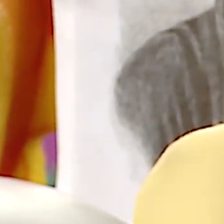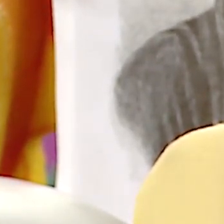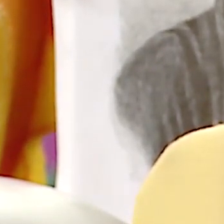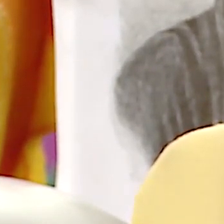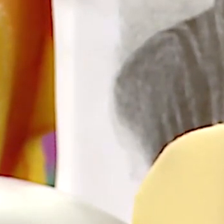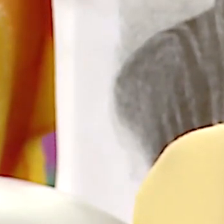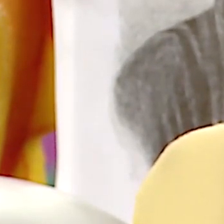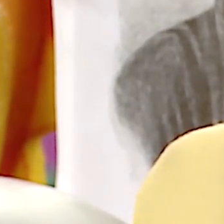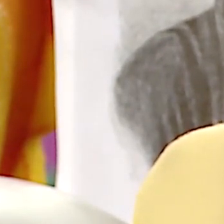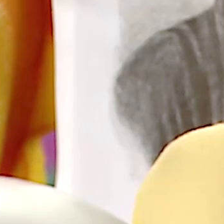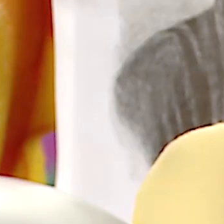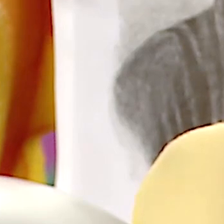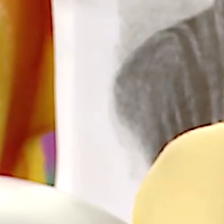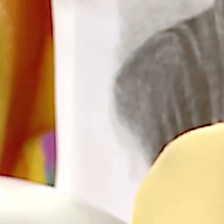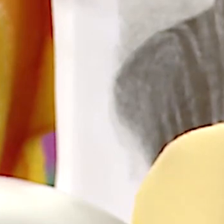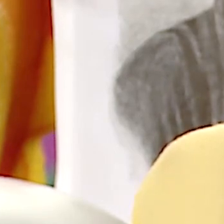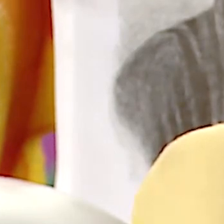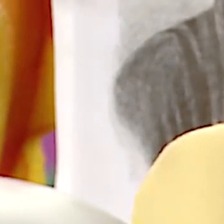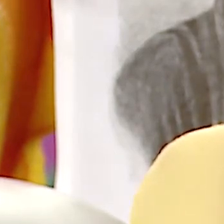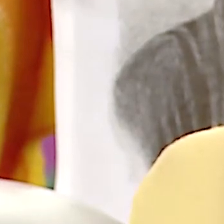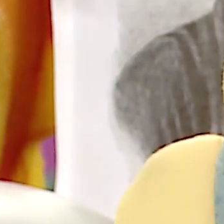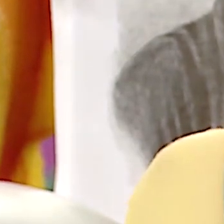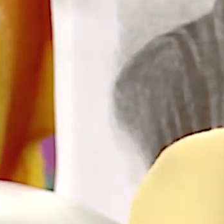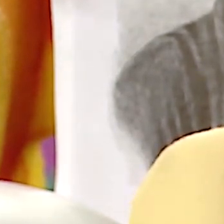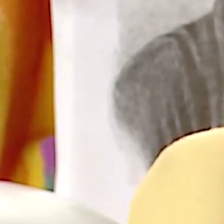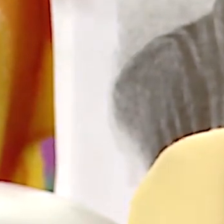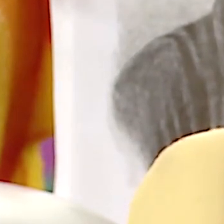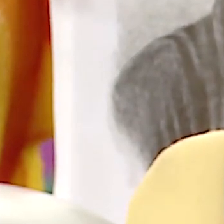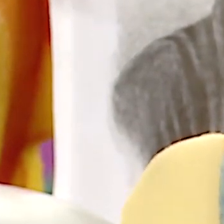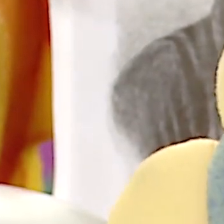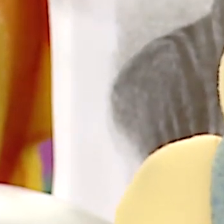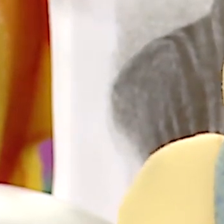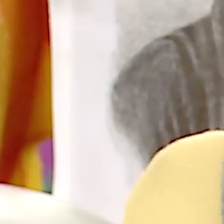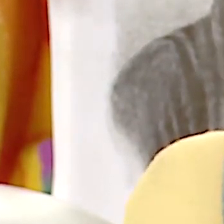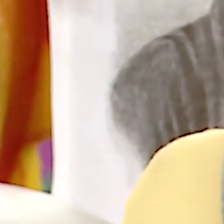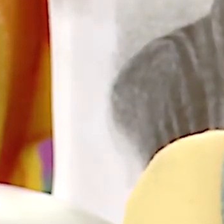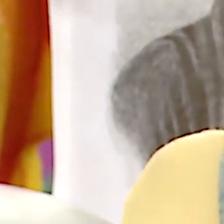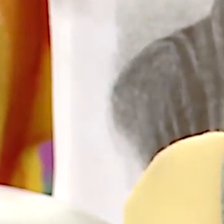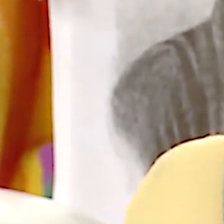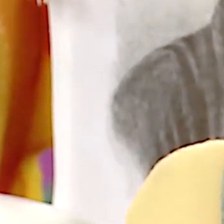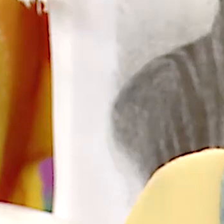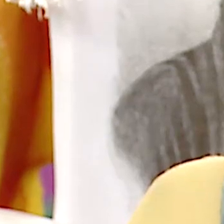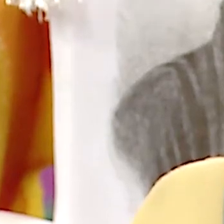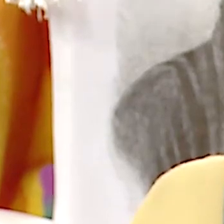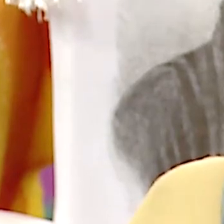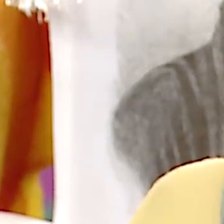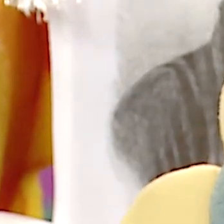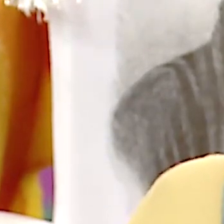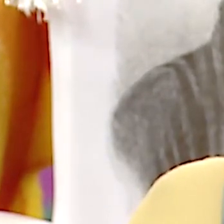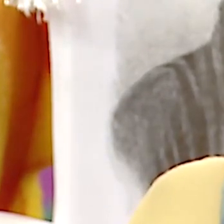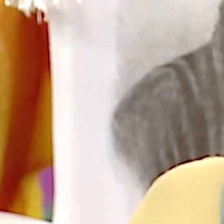ver si adivinan. En el cielo flamea, es